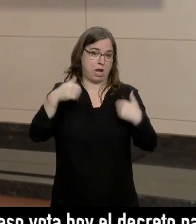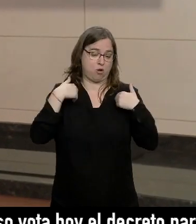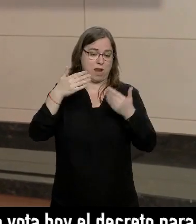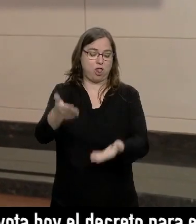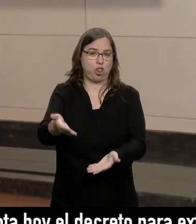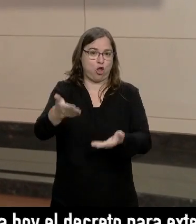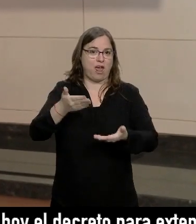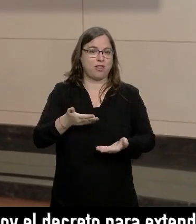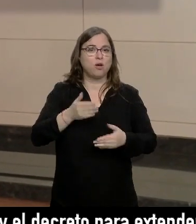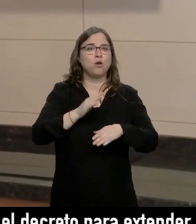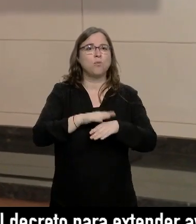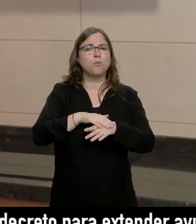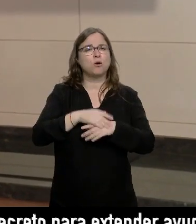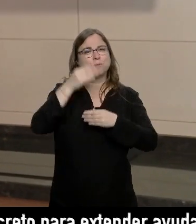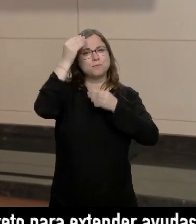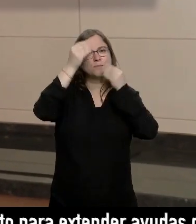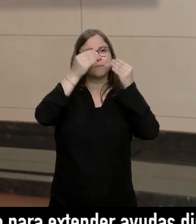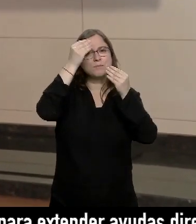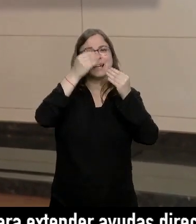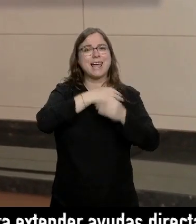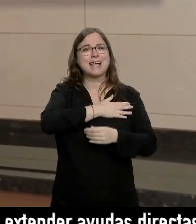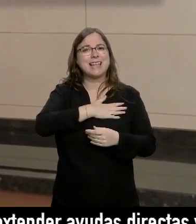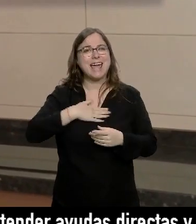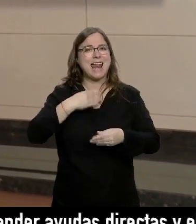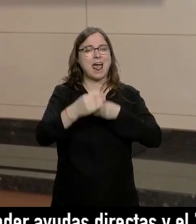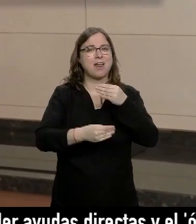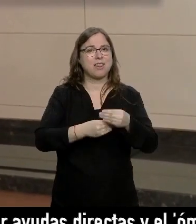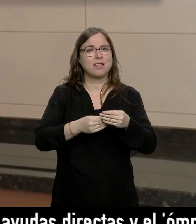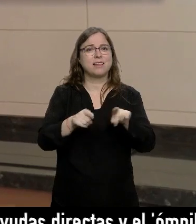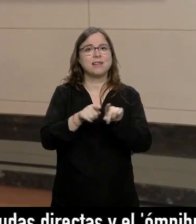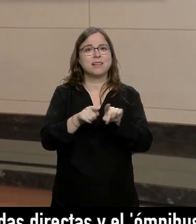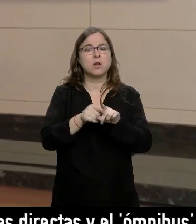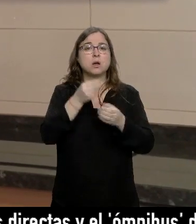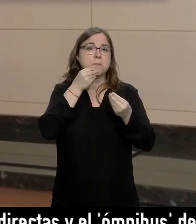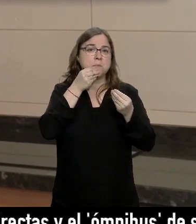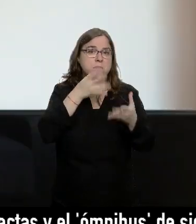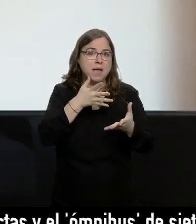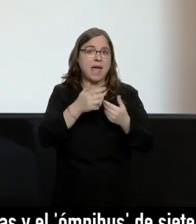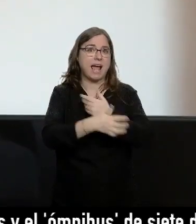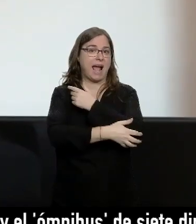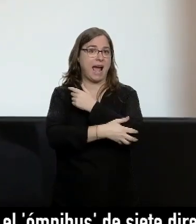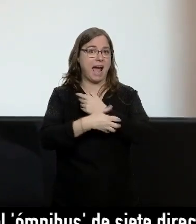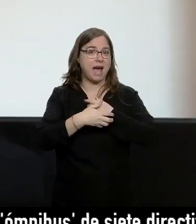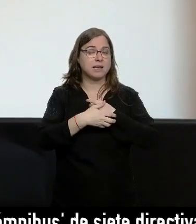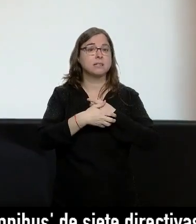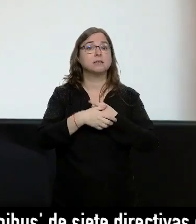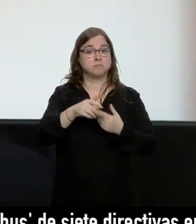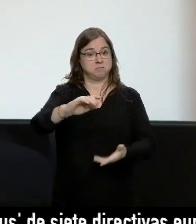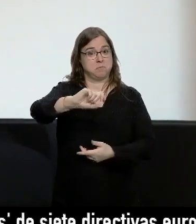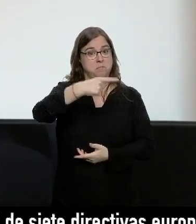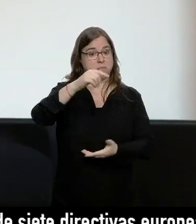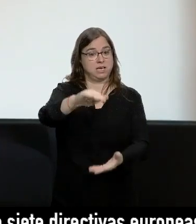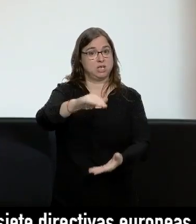donación, porque le habían sugerido que lo que él quería hacer, que era buen sitio hacerlo en Cáritas. El inmueble que ha recibido Cáritas